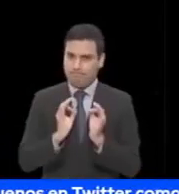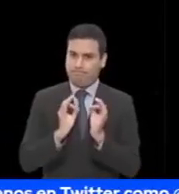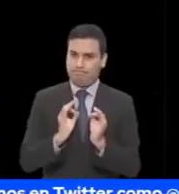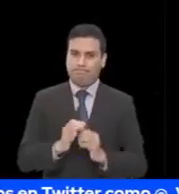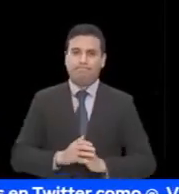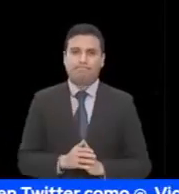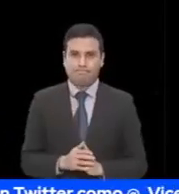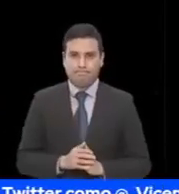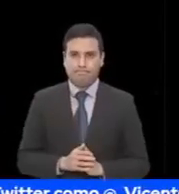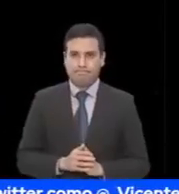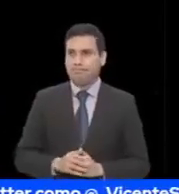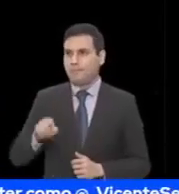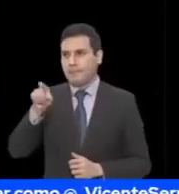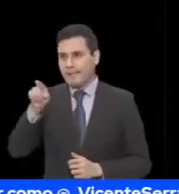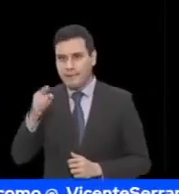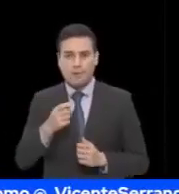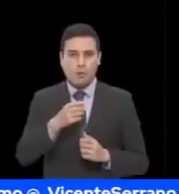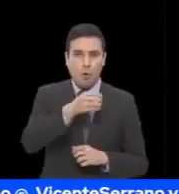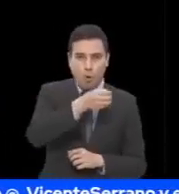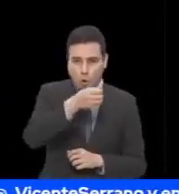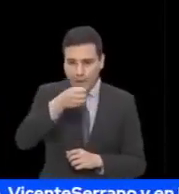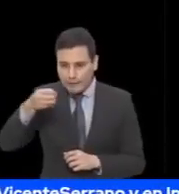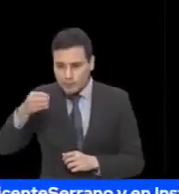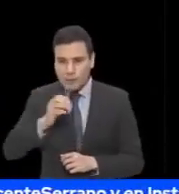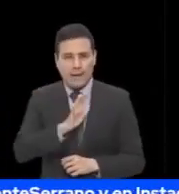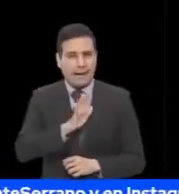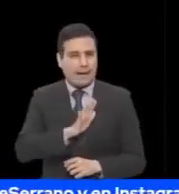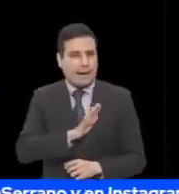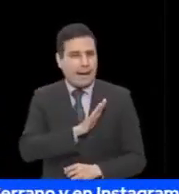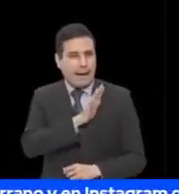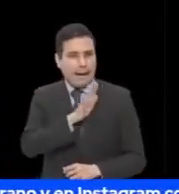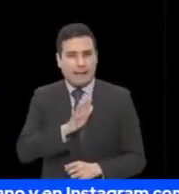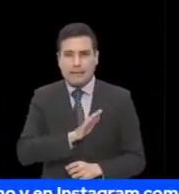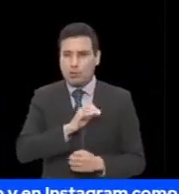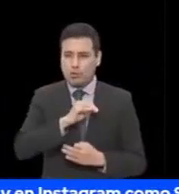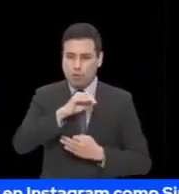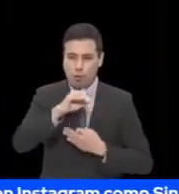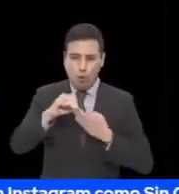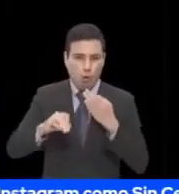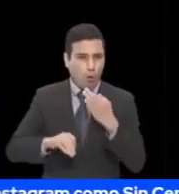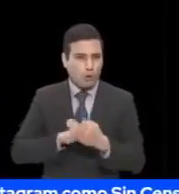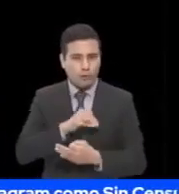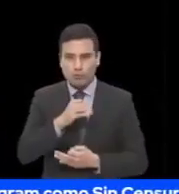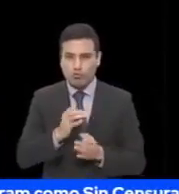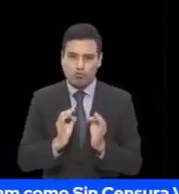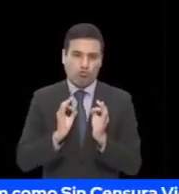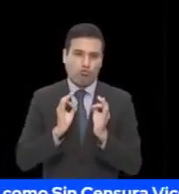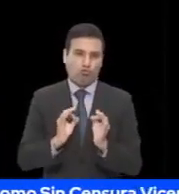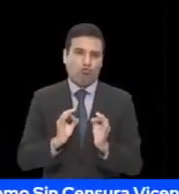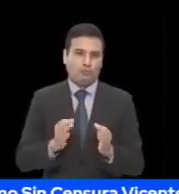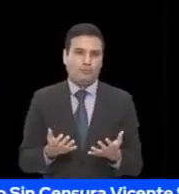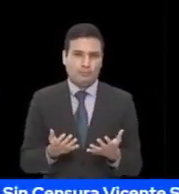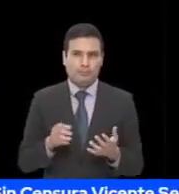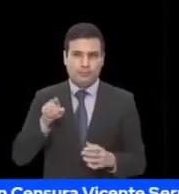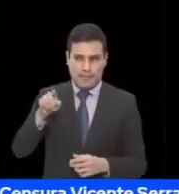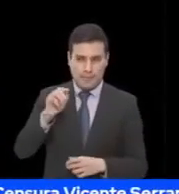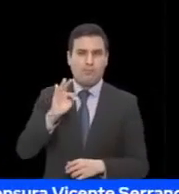cumpla con toda la calidad que debe de tener una decisión popular de esta magnitud.